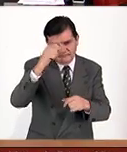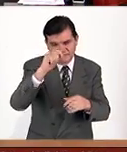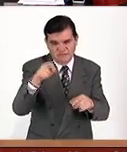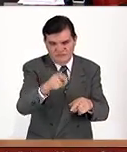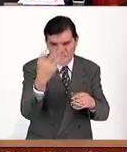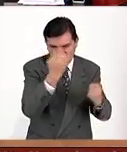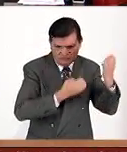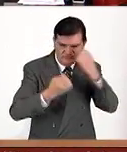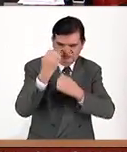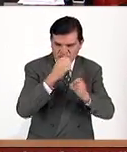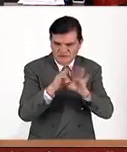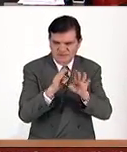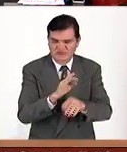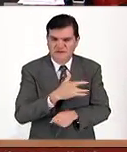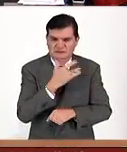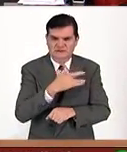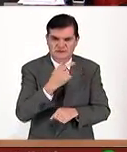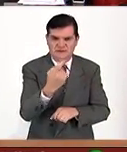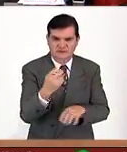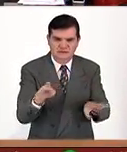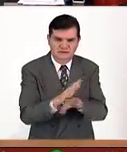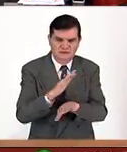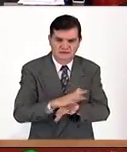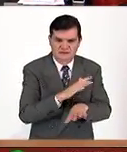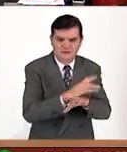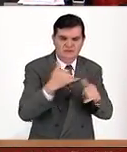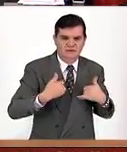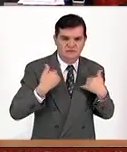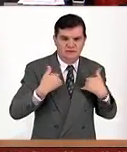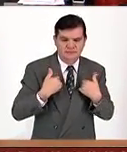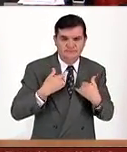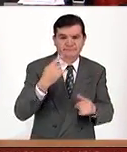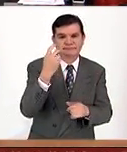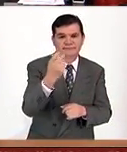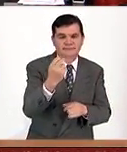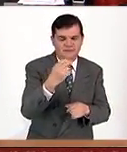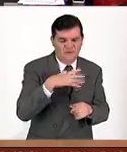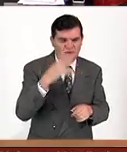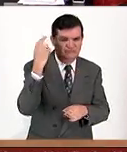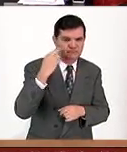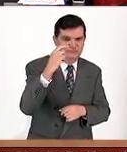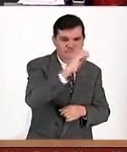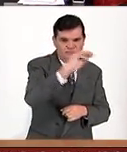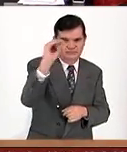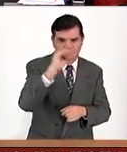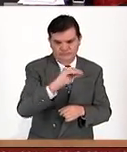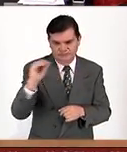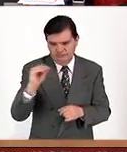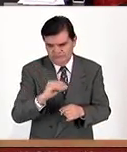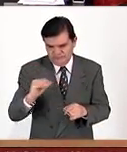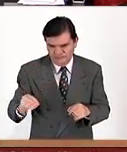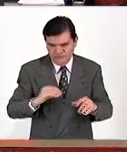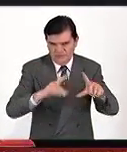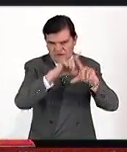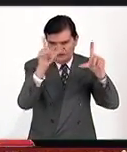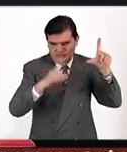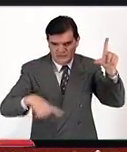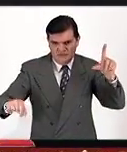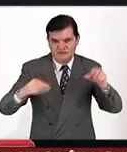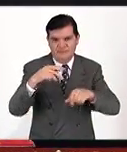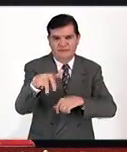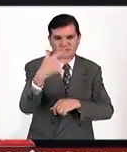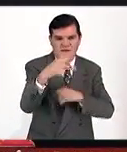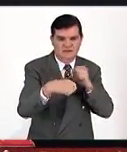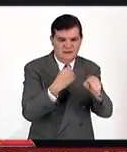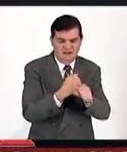has analizado y percibido estos cambios en los jóvenes de México? Bueno, he estado viajando por toda la República Mexicana estos